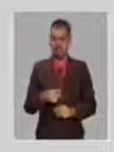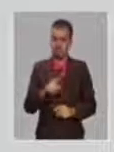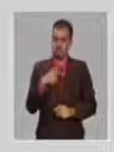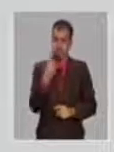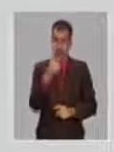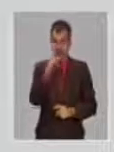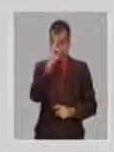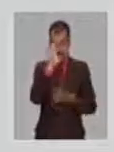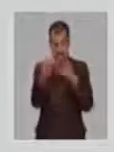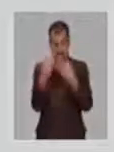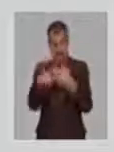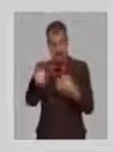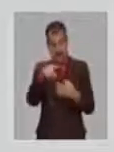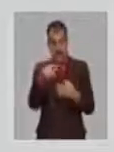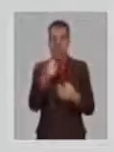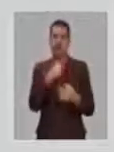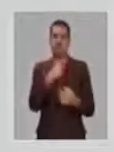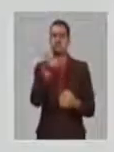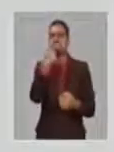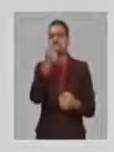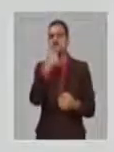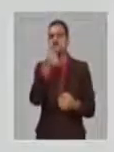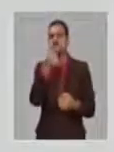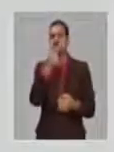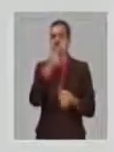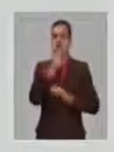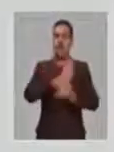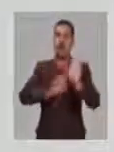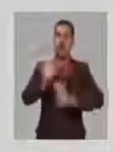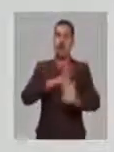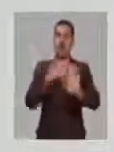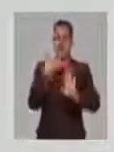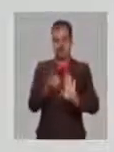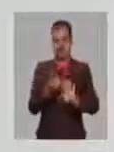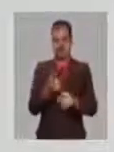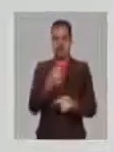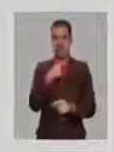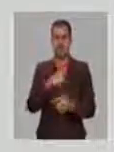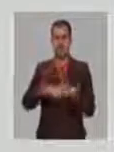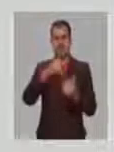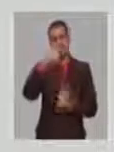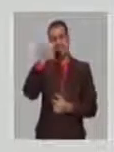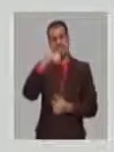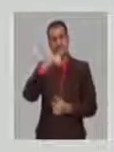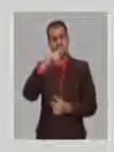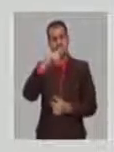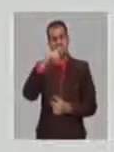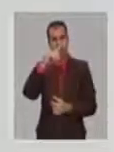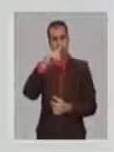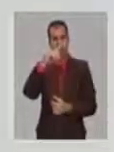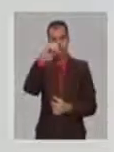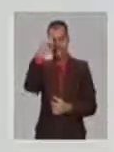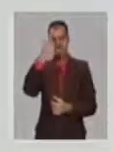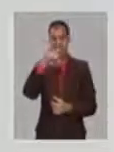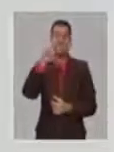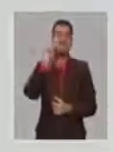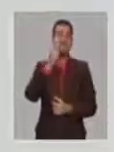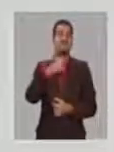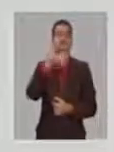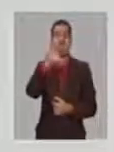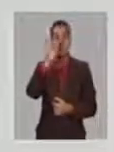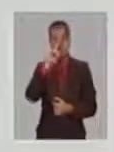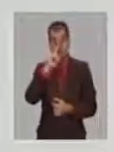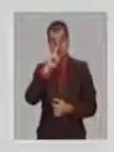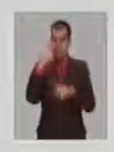de un año, un grupo de medicamentos para mejorar la respuesta inmune. Hablamos de nasalferón, inmunoferón, es decir, se han usado varios de